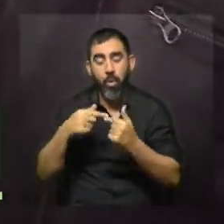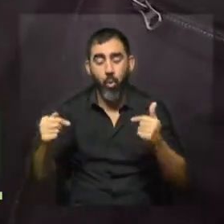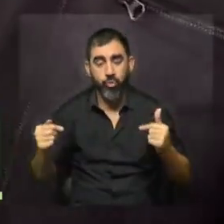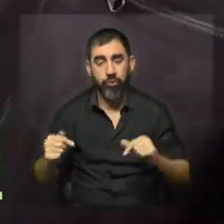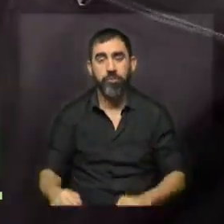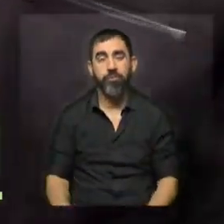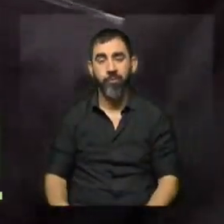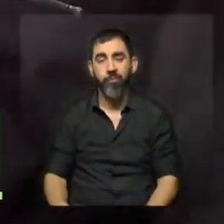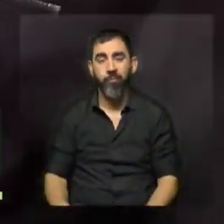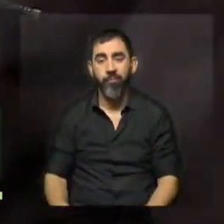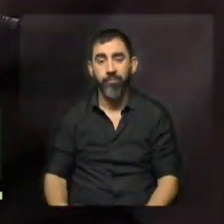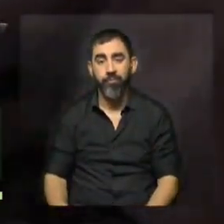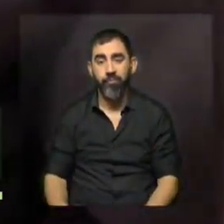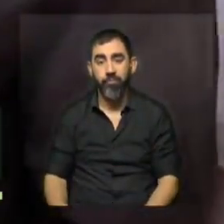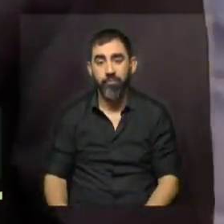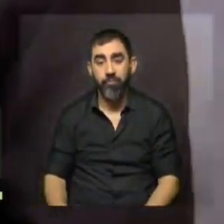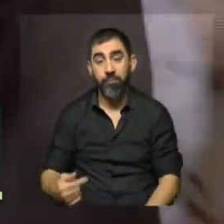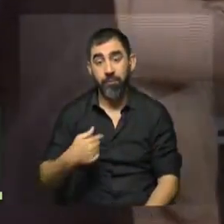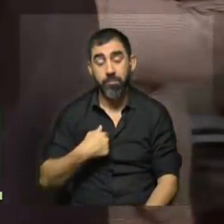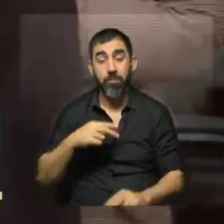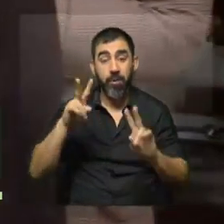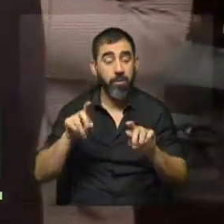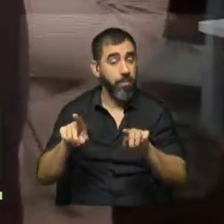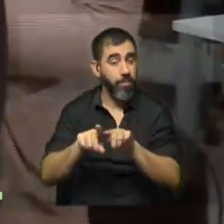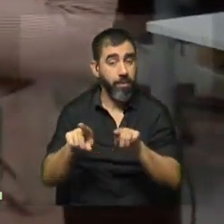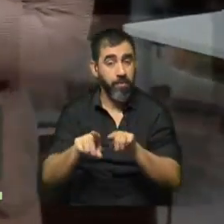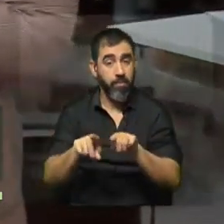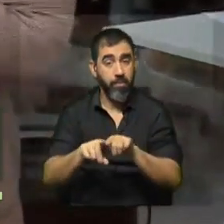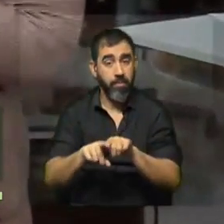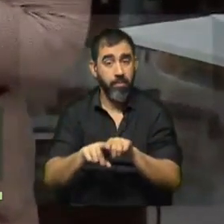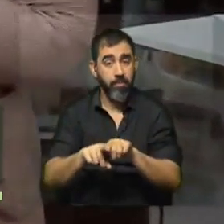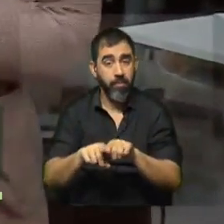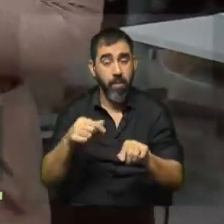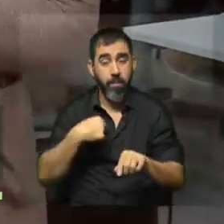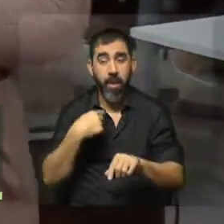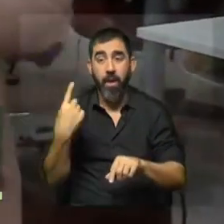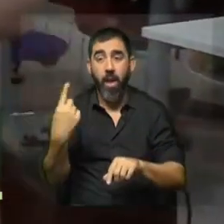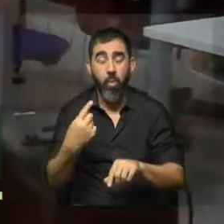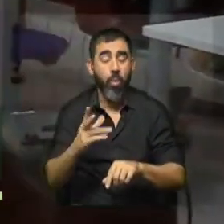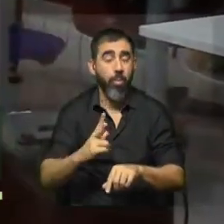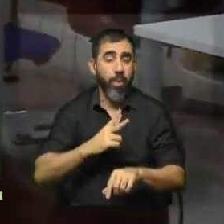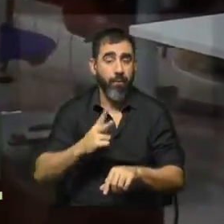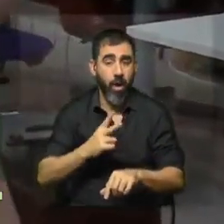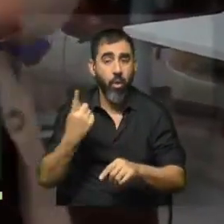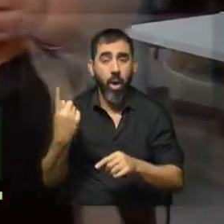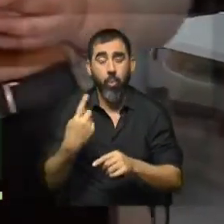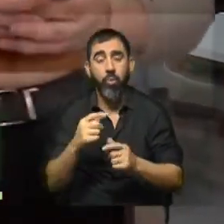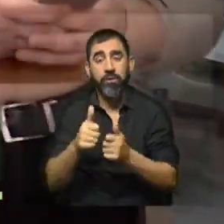Fundación Azuari. En mi caso de lo mismo, y para mí es cada uno su privacidad, cada uno su